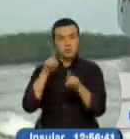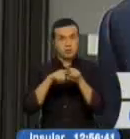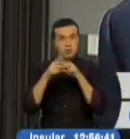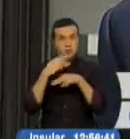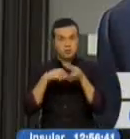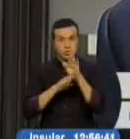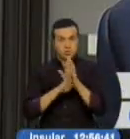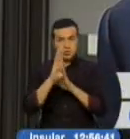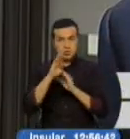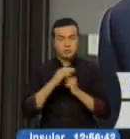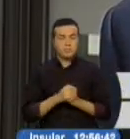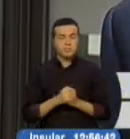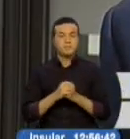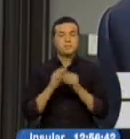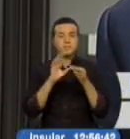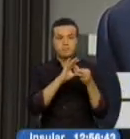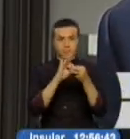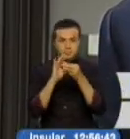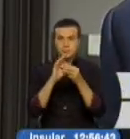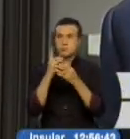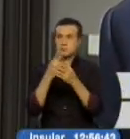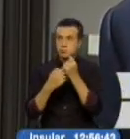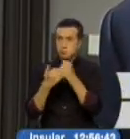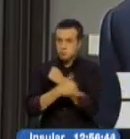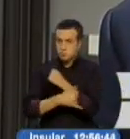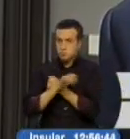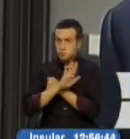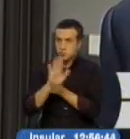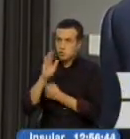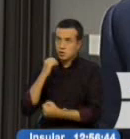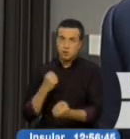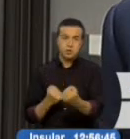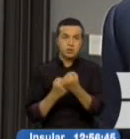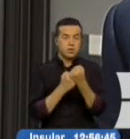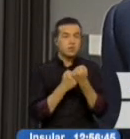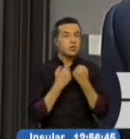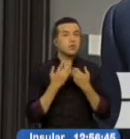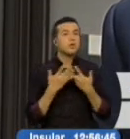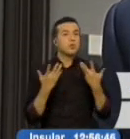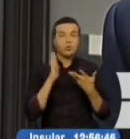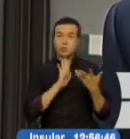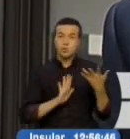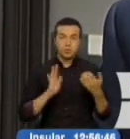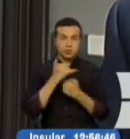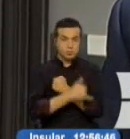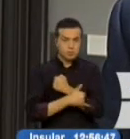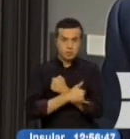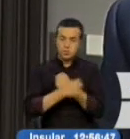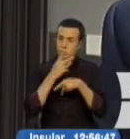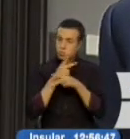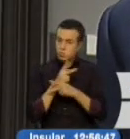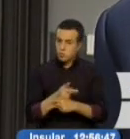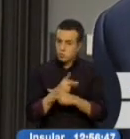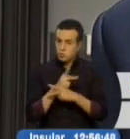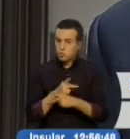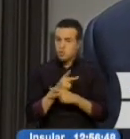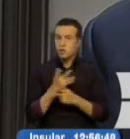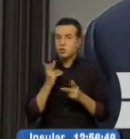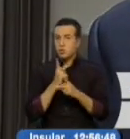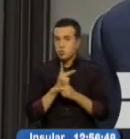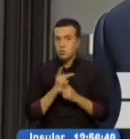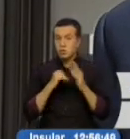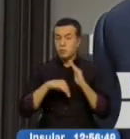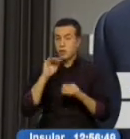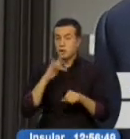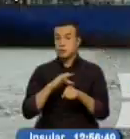comerciales bilaterales, multipartes, que beneficien al país, que protejan a los sectores